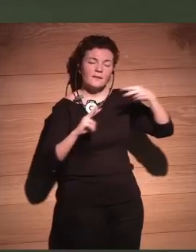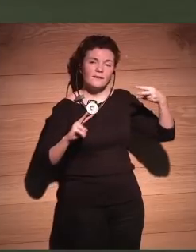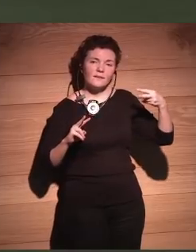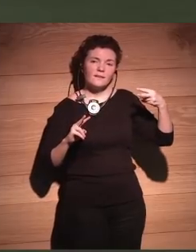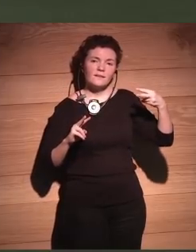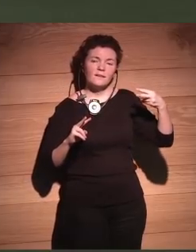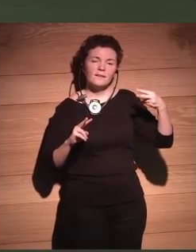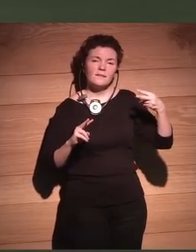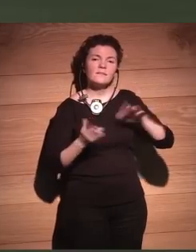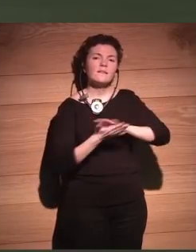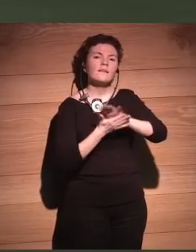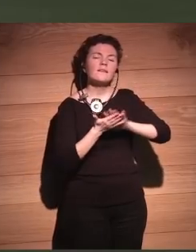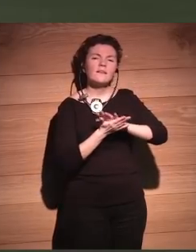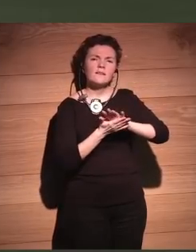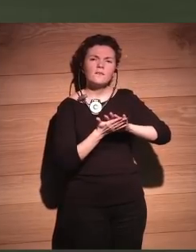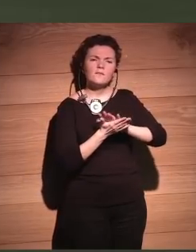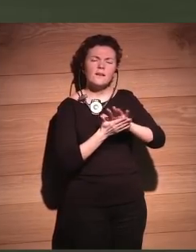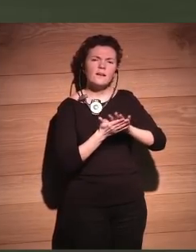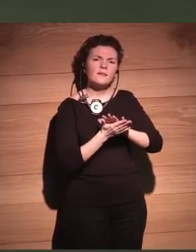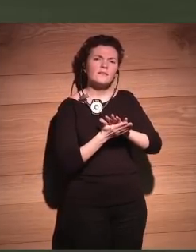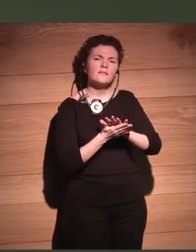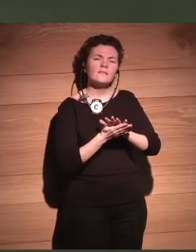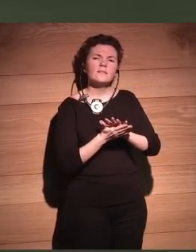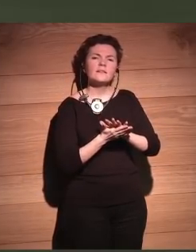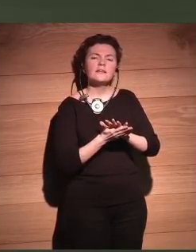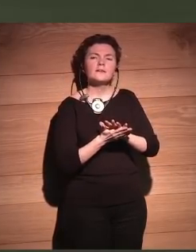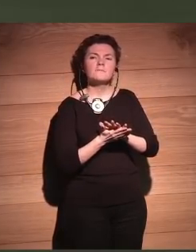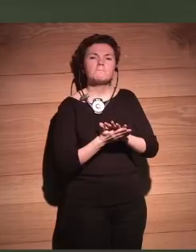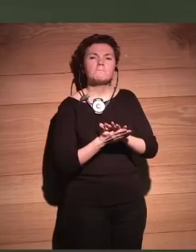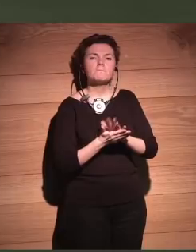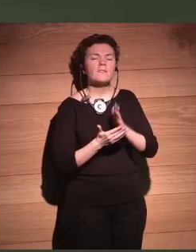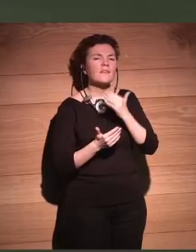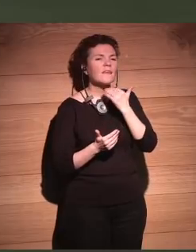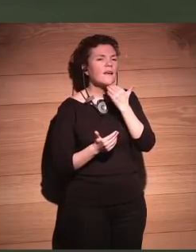génica, estamos hablando de una saga,